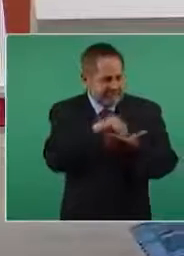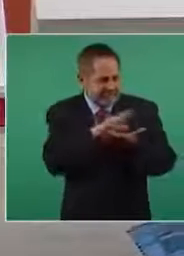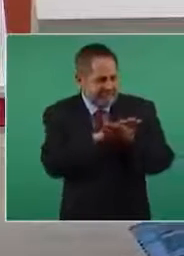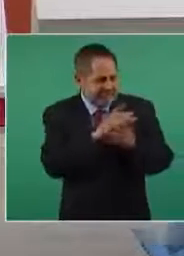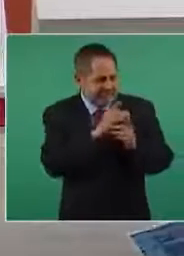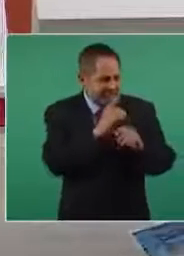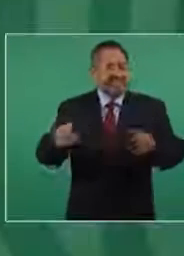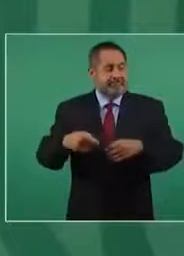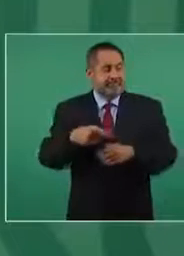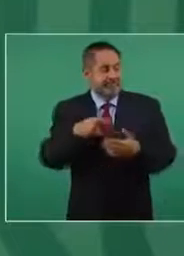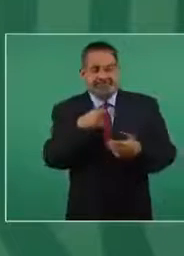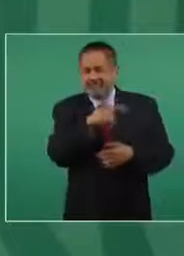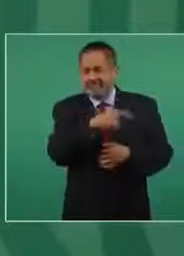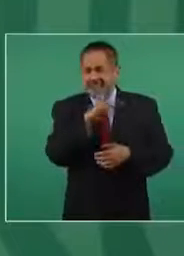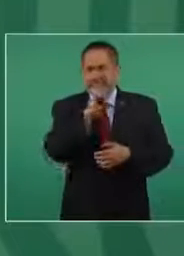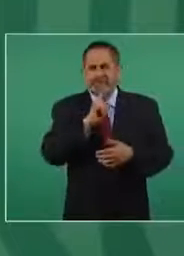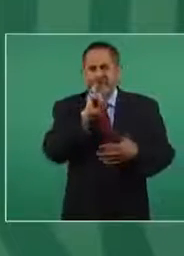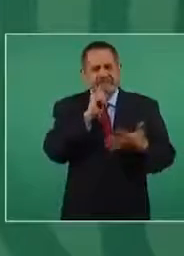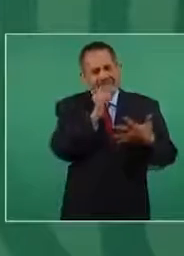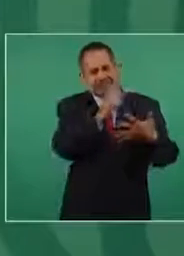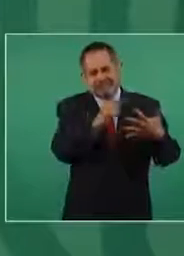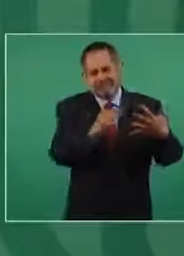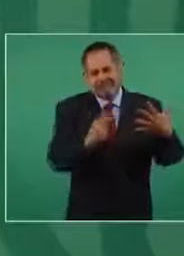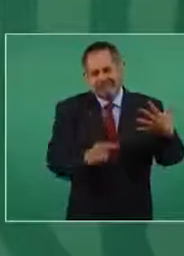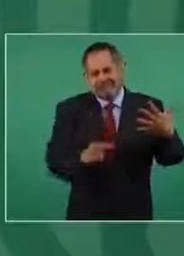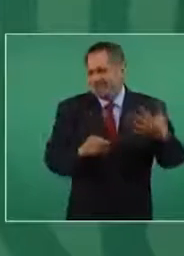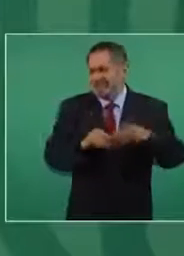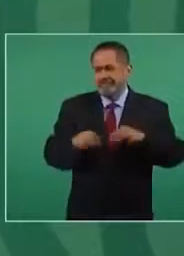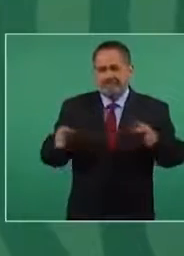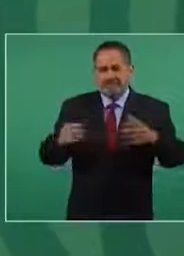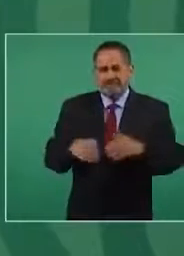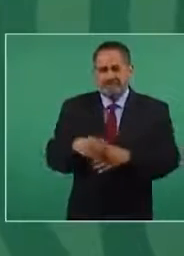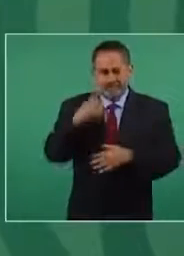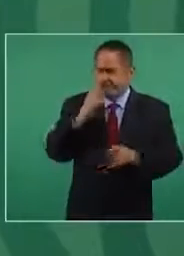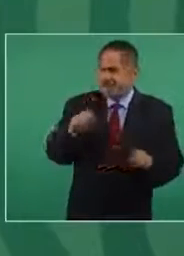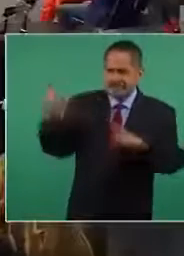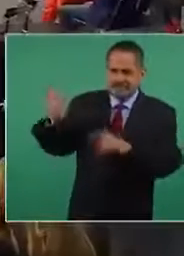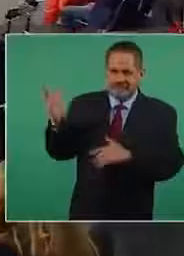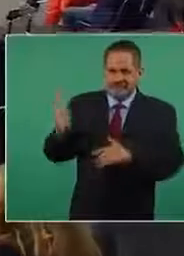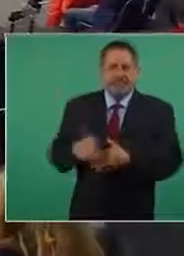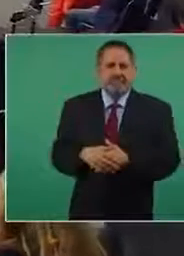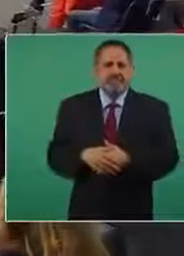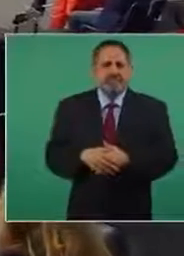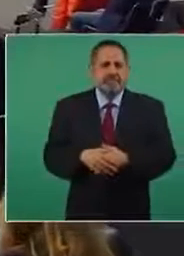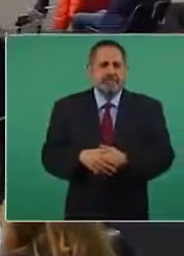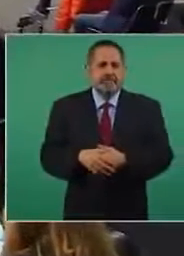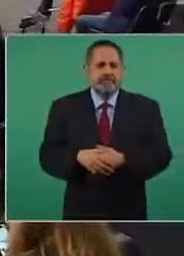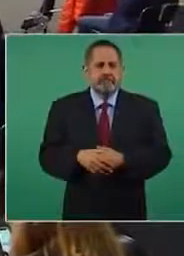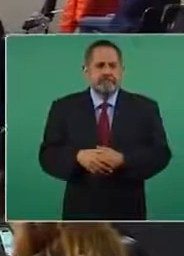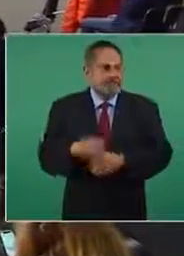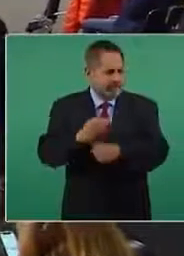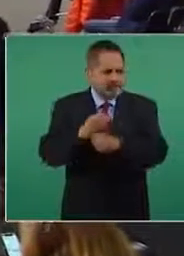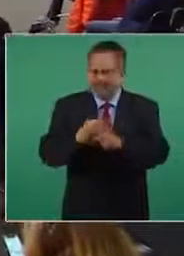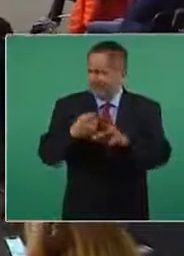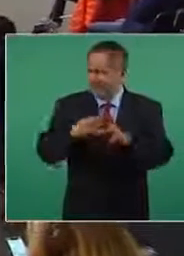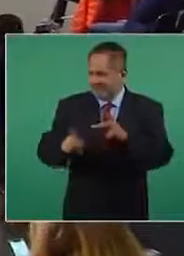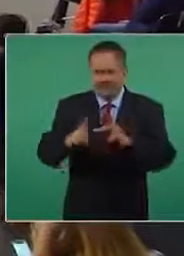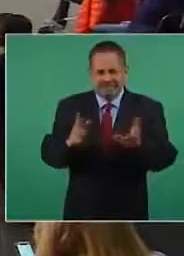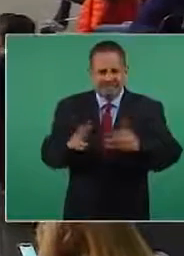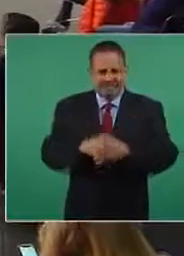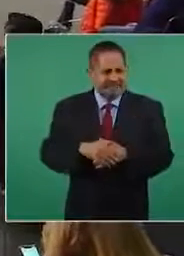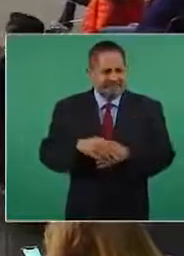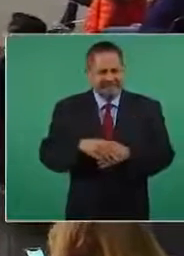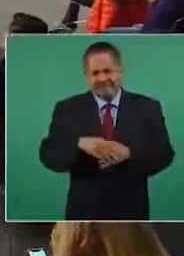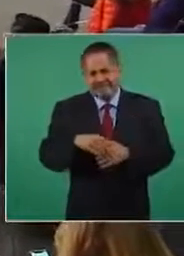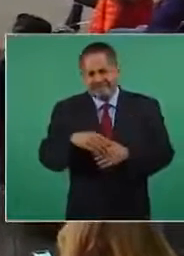eficiente y resulte menos costoso tener un esquema de subsidio muy focalizado, la creación de un programa social de entrega de vales o